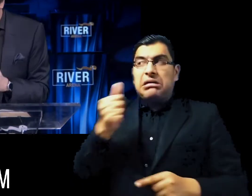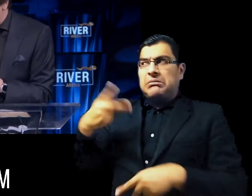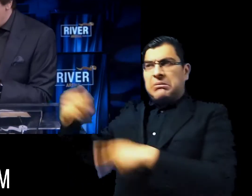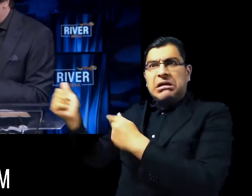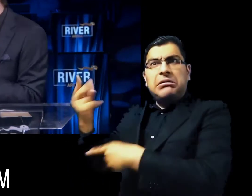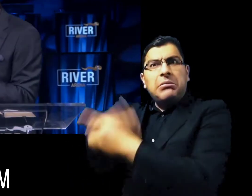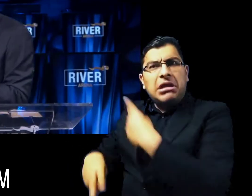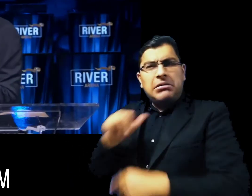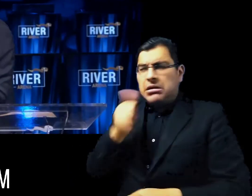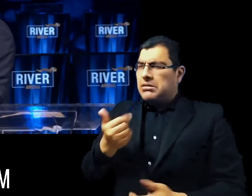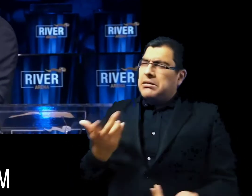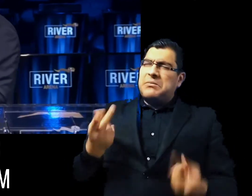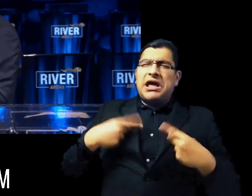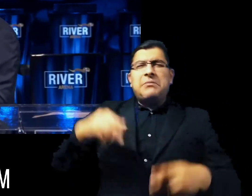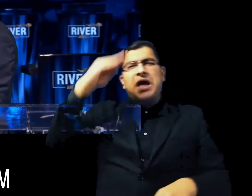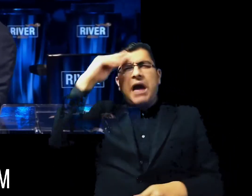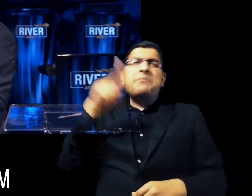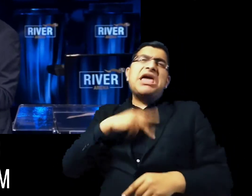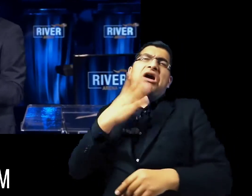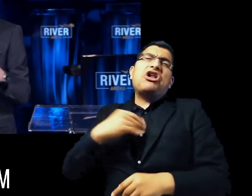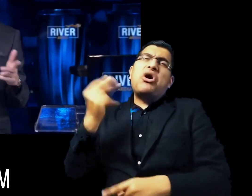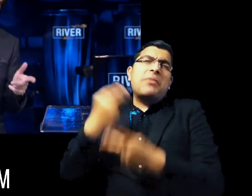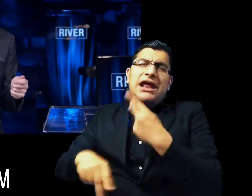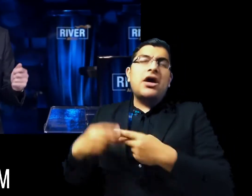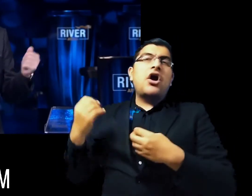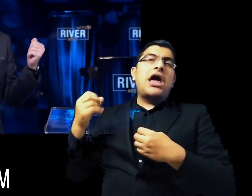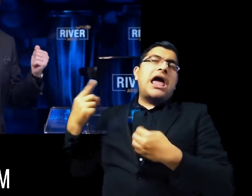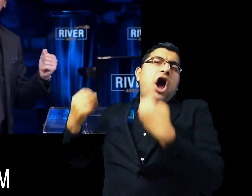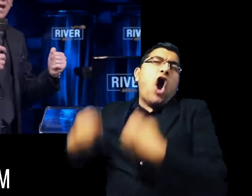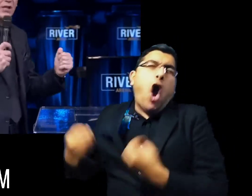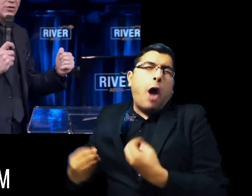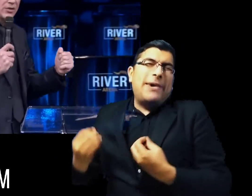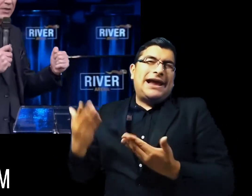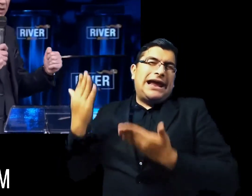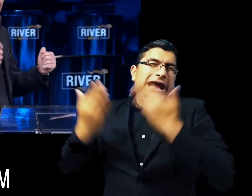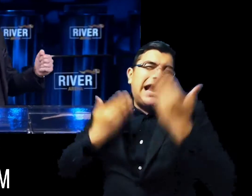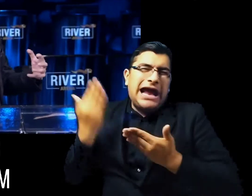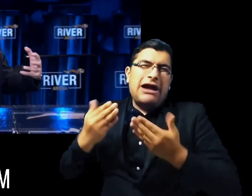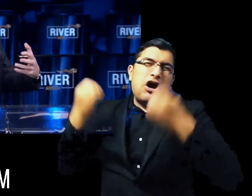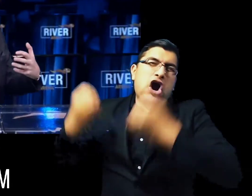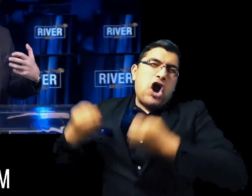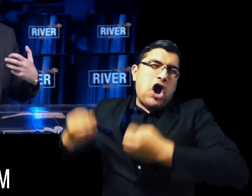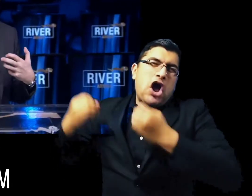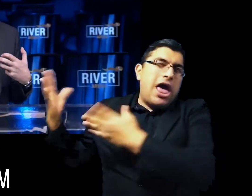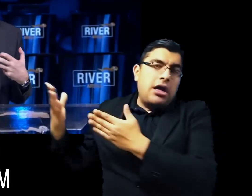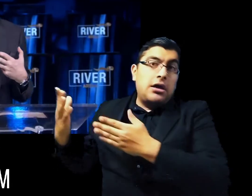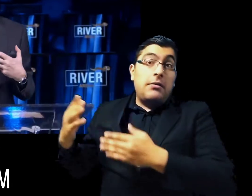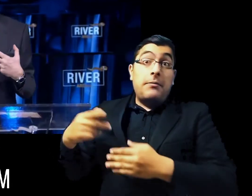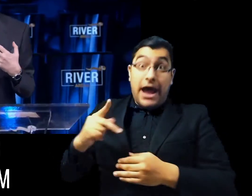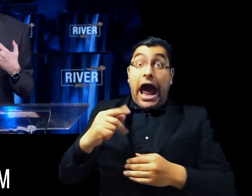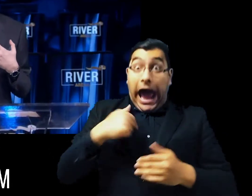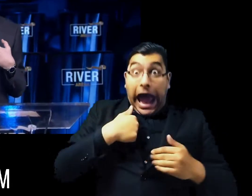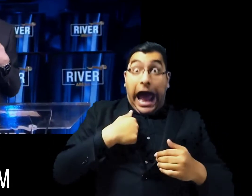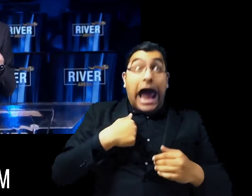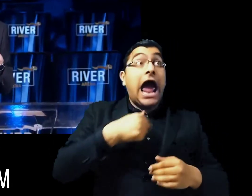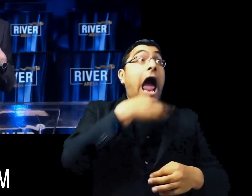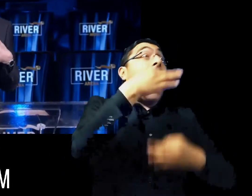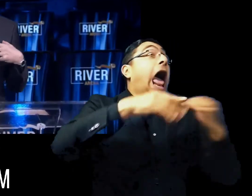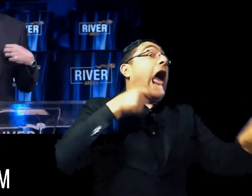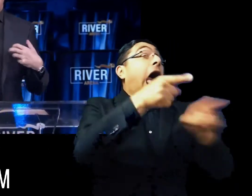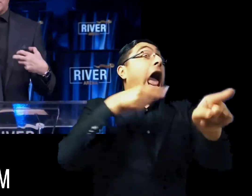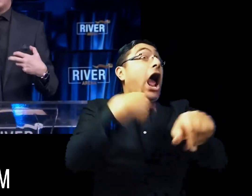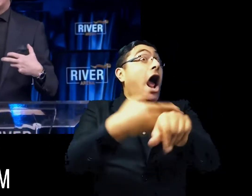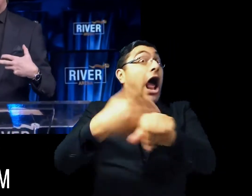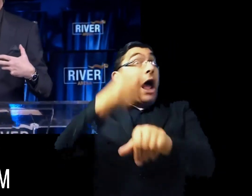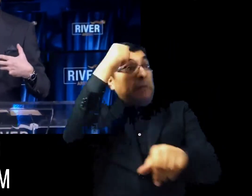Entonces muchos ministros decían, bueno, mi hijo no viene porque está muy ocupado, está estudiando. Cuando nos toca a nosotros, los que predicamos, nos